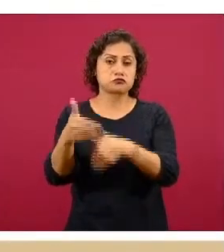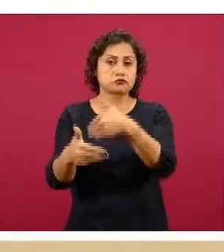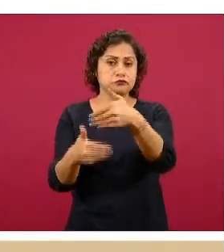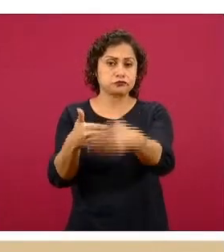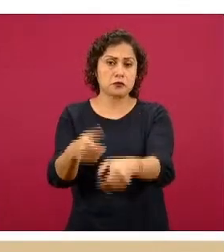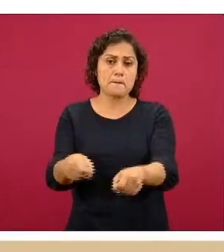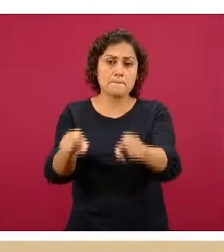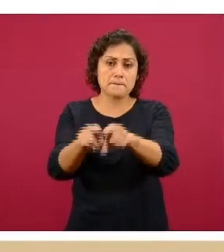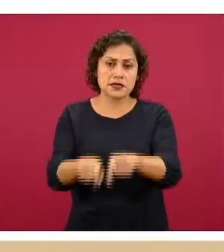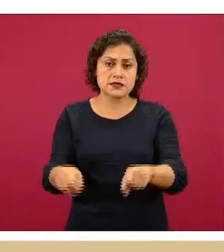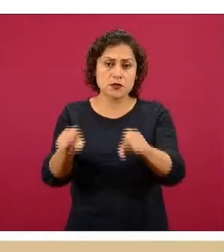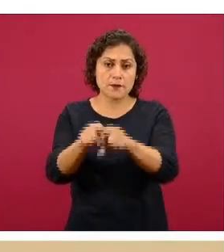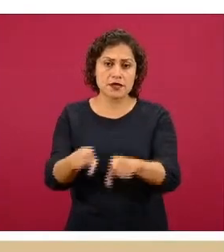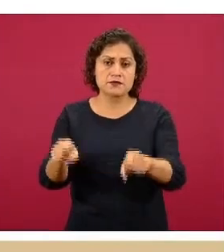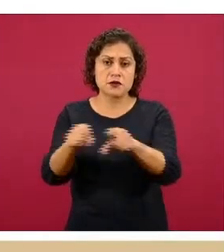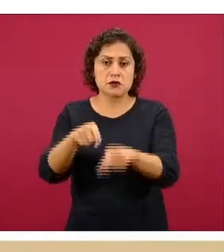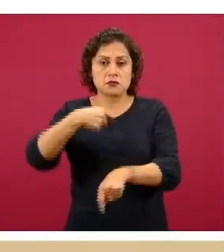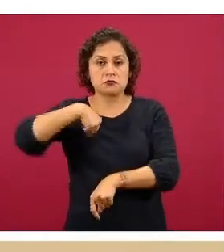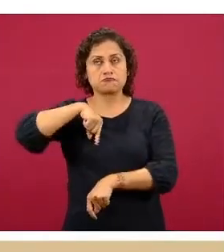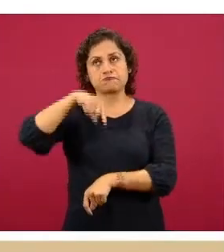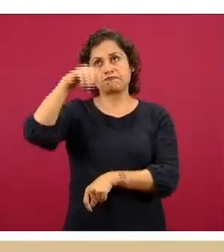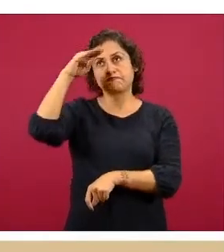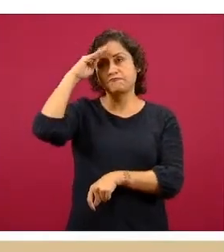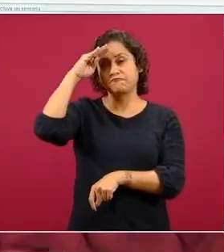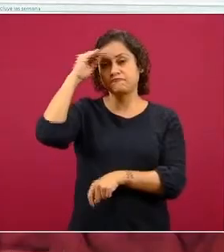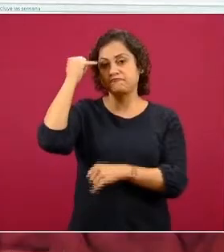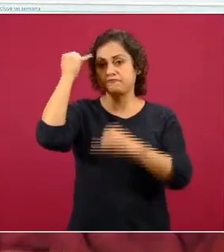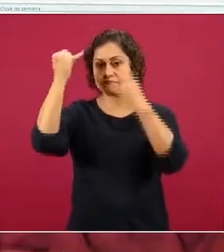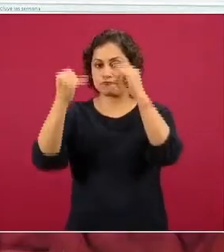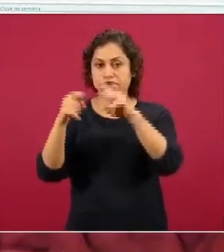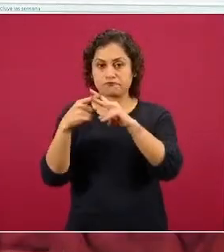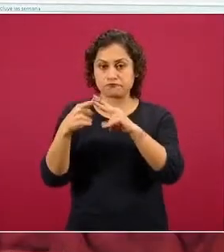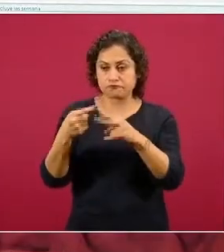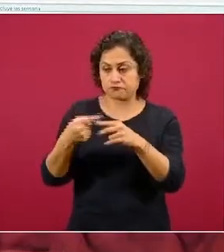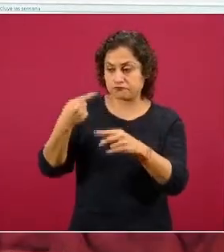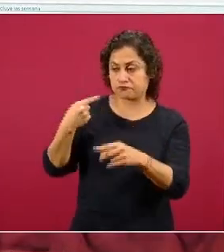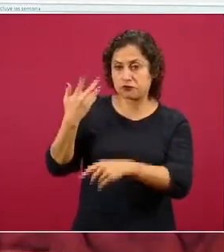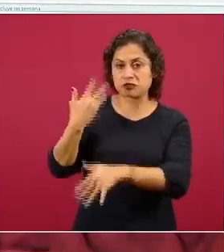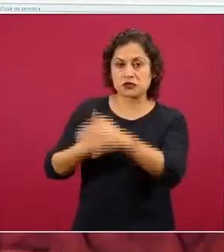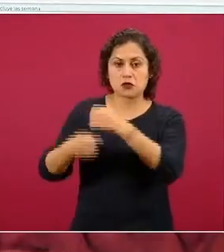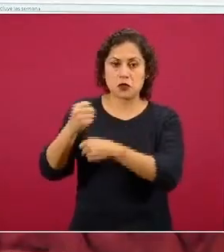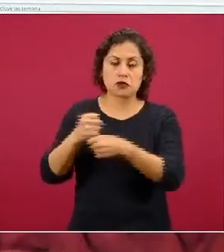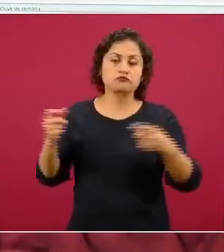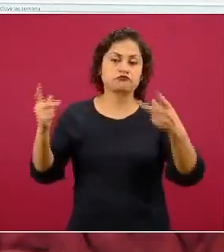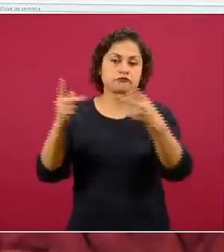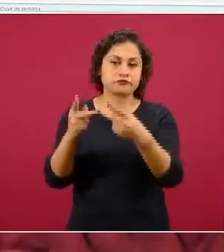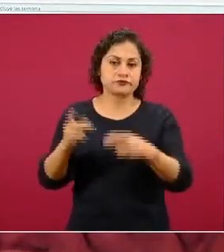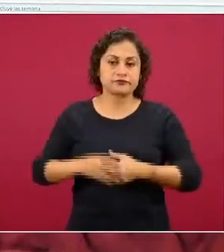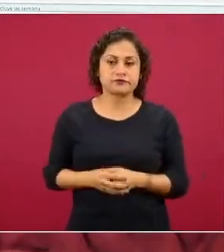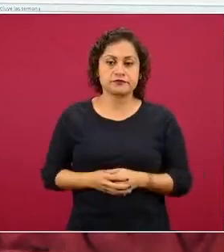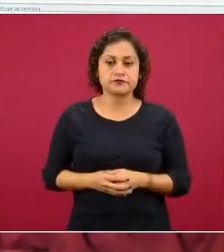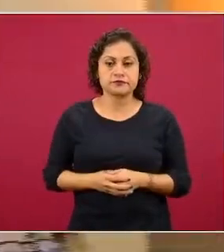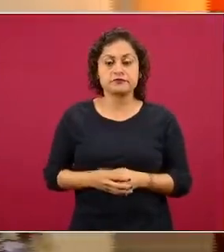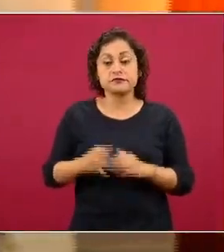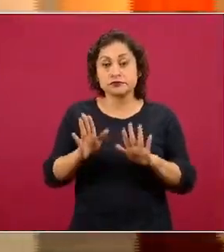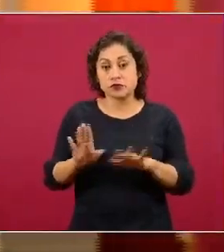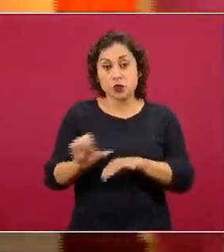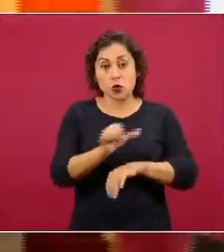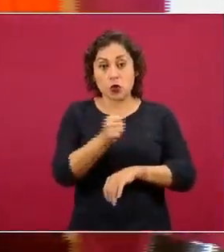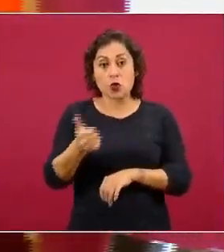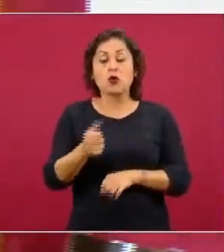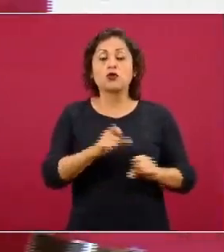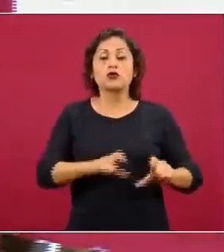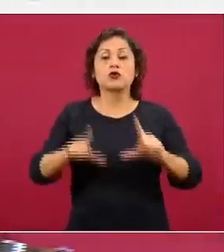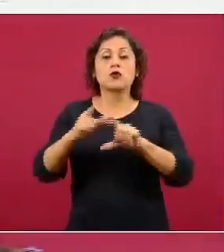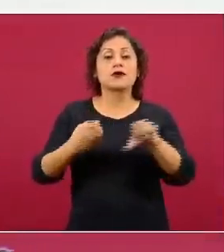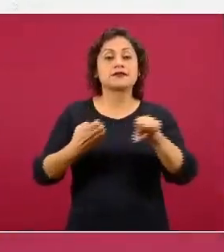mismos niveles de lo esperado de las últimas semanas, de los últimos años, perdón. Estado de Nuevo León, también el tercer